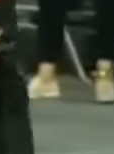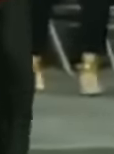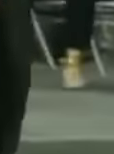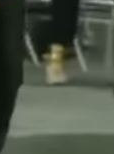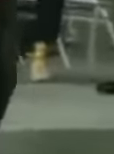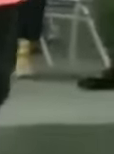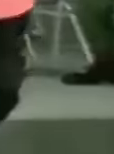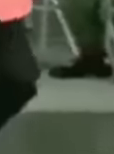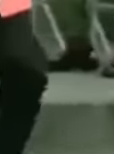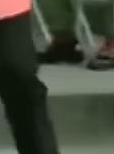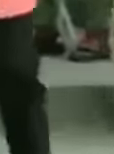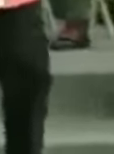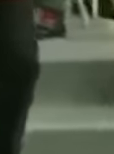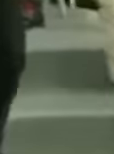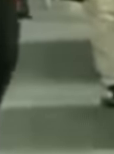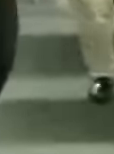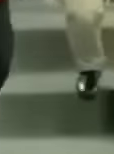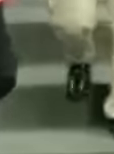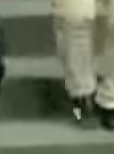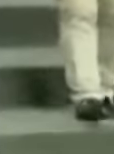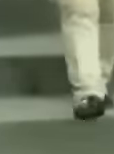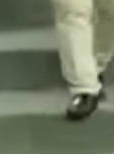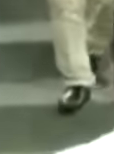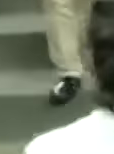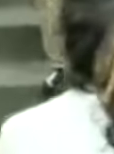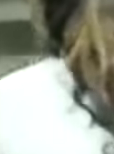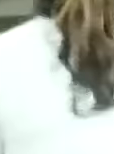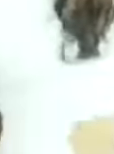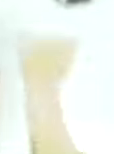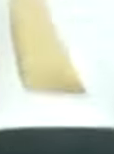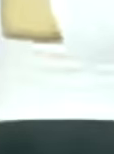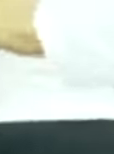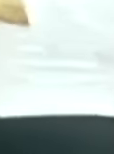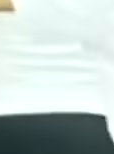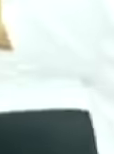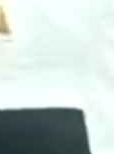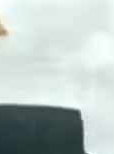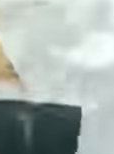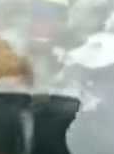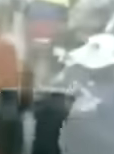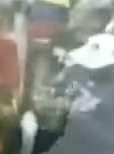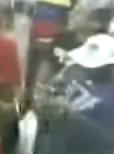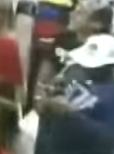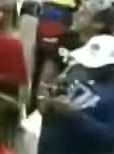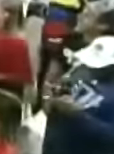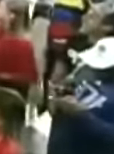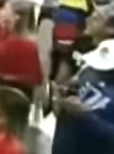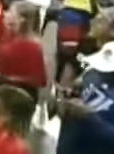Y Maduro, y Maduro, y Maduro, y